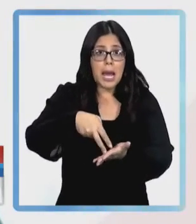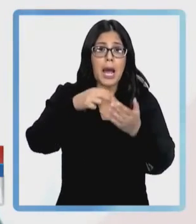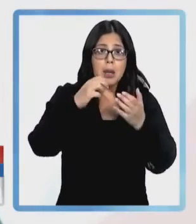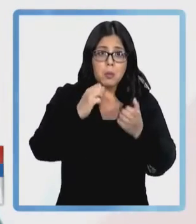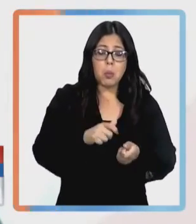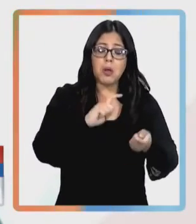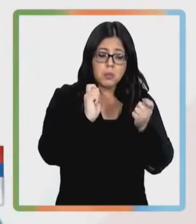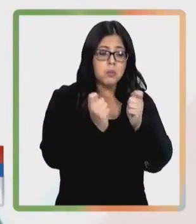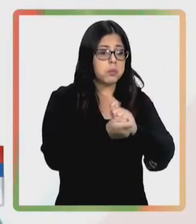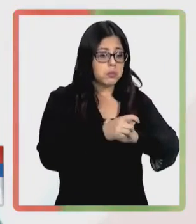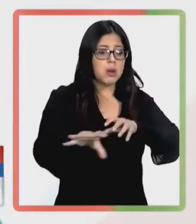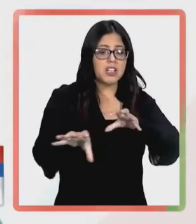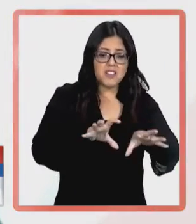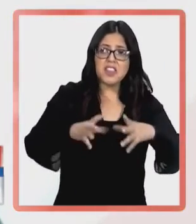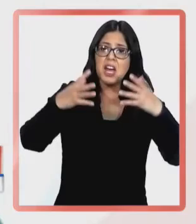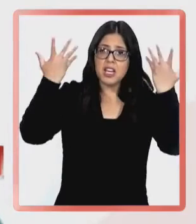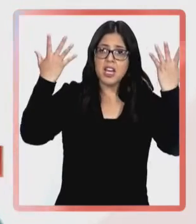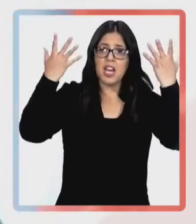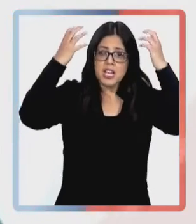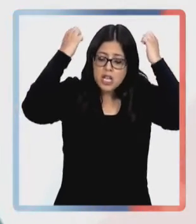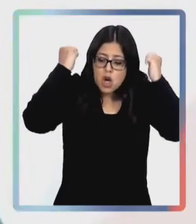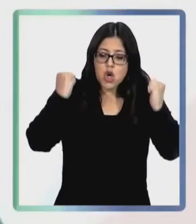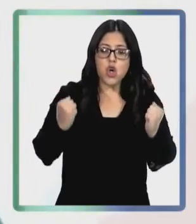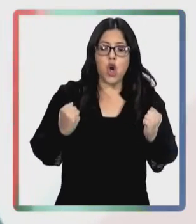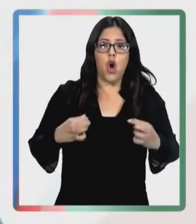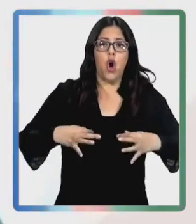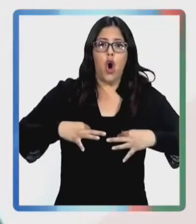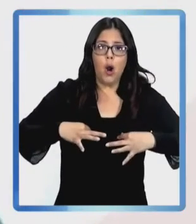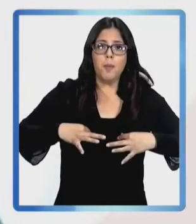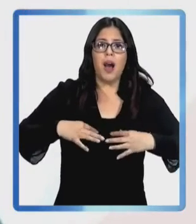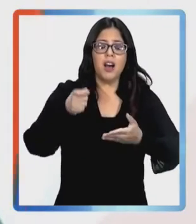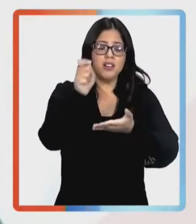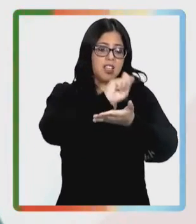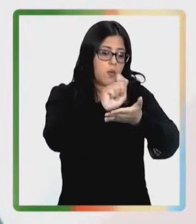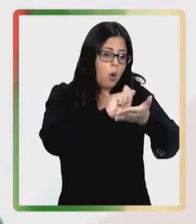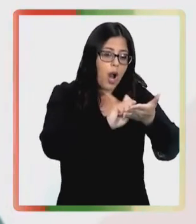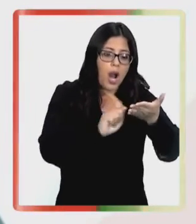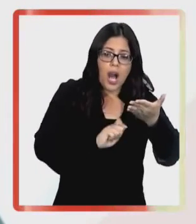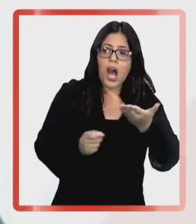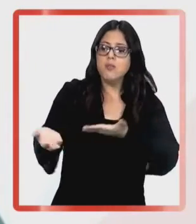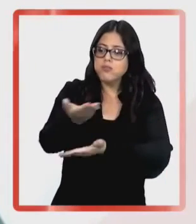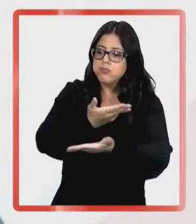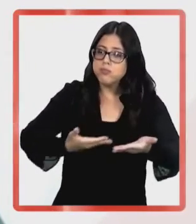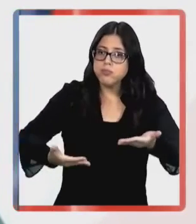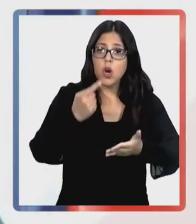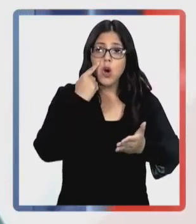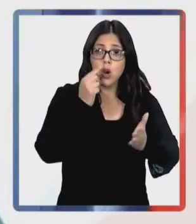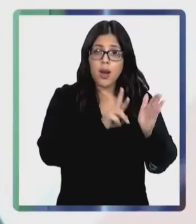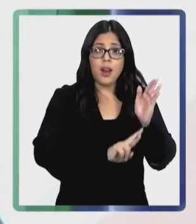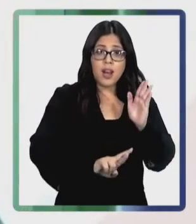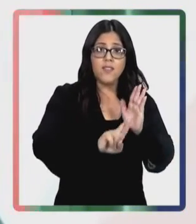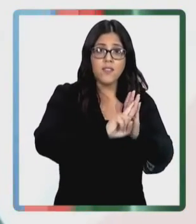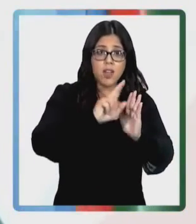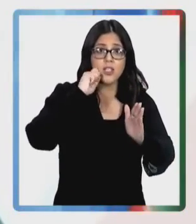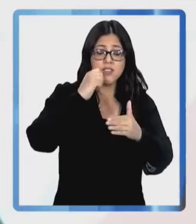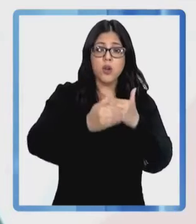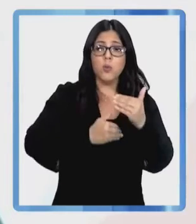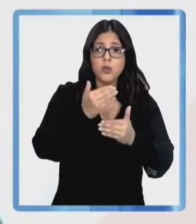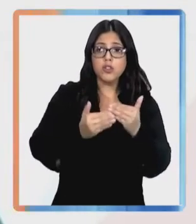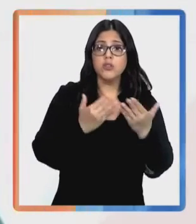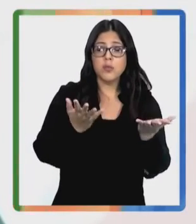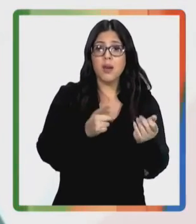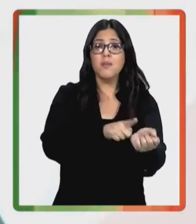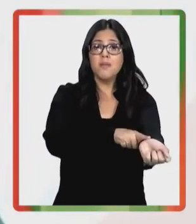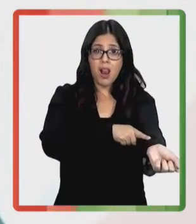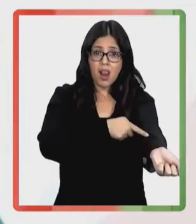hacer sus actividades, vestirse solos, dibujar, interactuar con otros, etc. La rehabilitación, si bien es un proceso